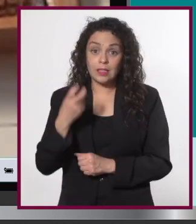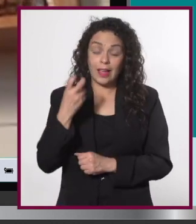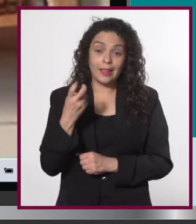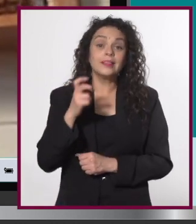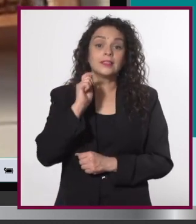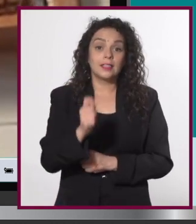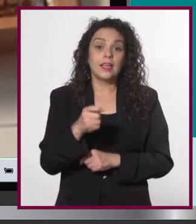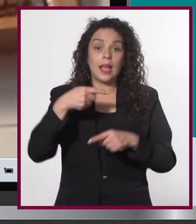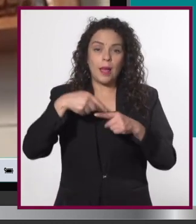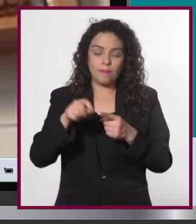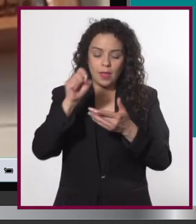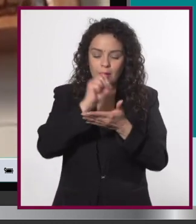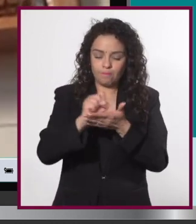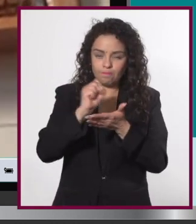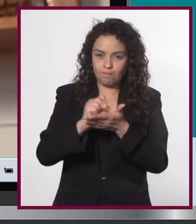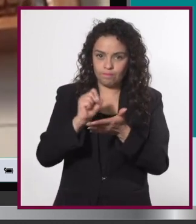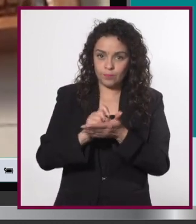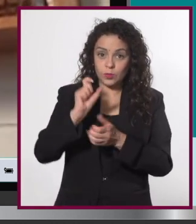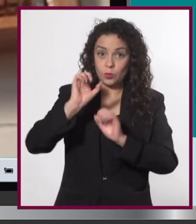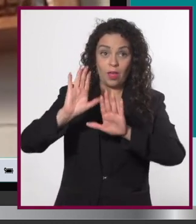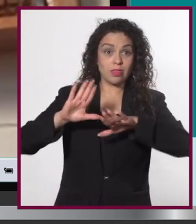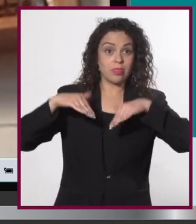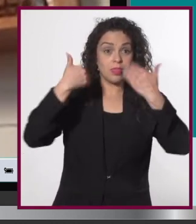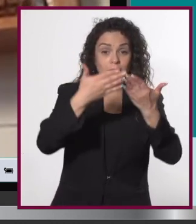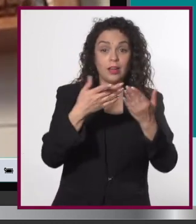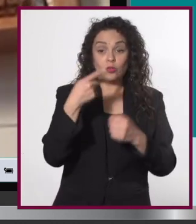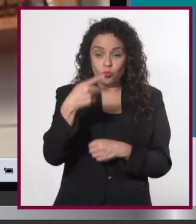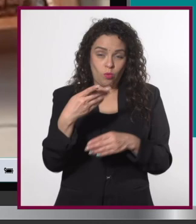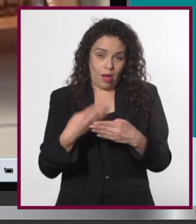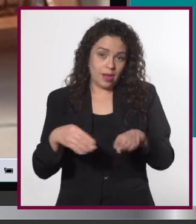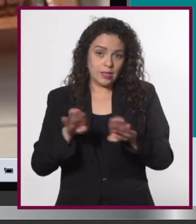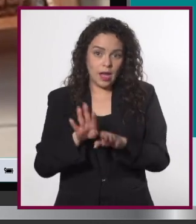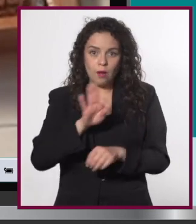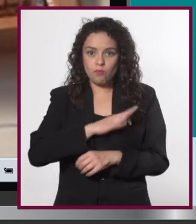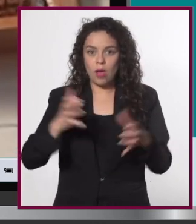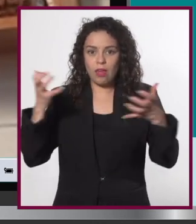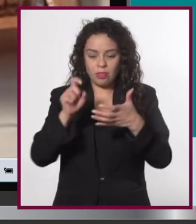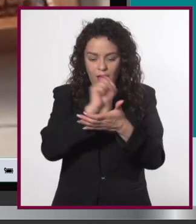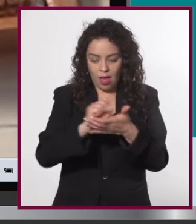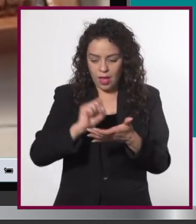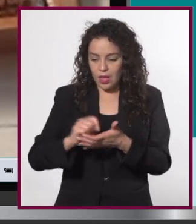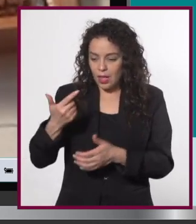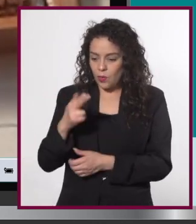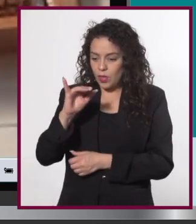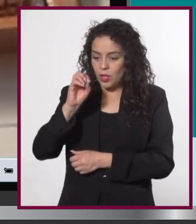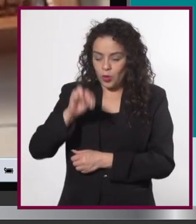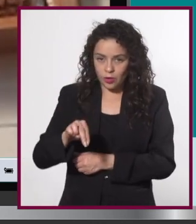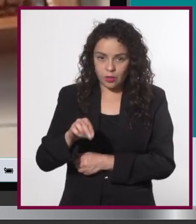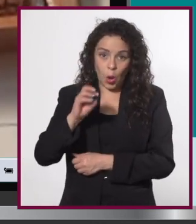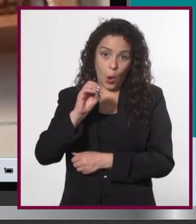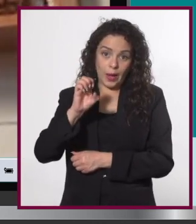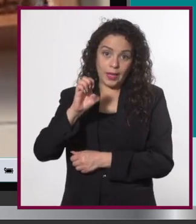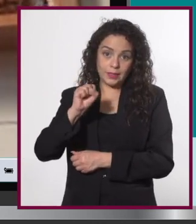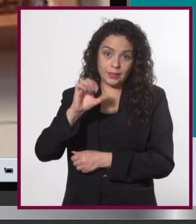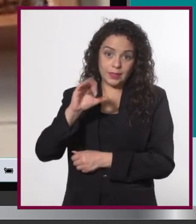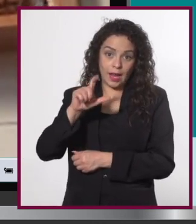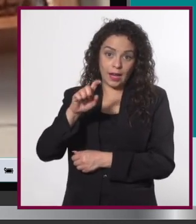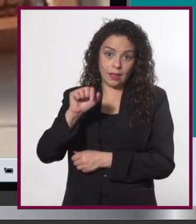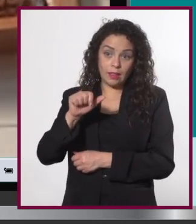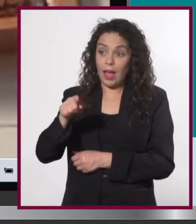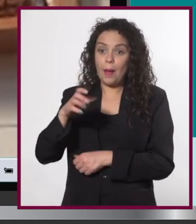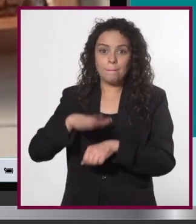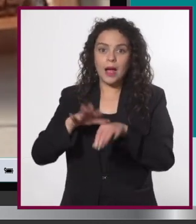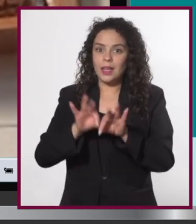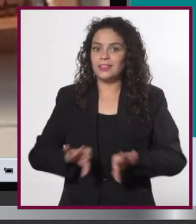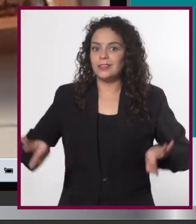hacer anotaciones para que cuando llegues a tu casa pues ya puedas armar un guión, armar una escaleta, que eso es lo más importante